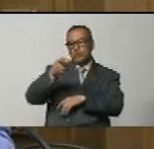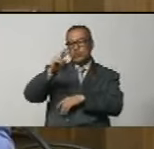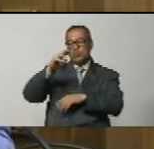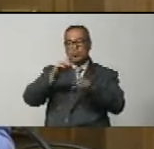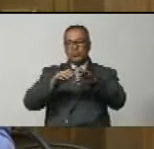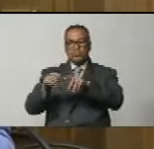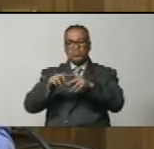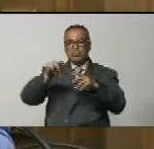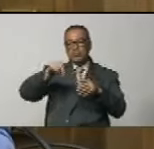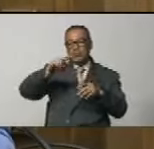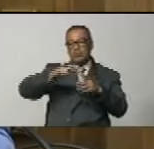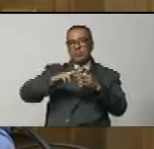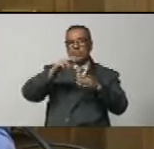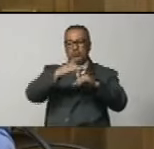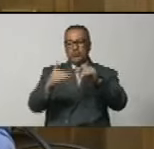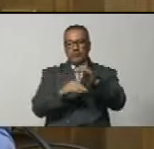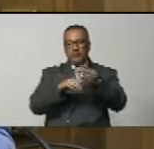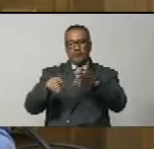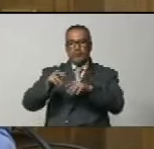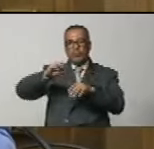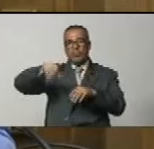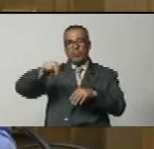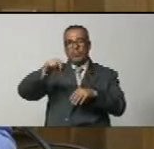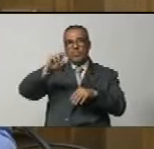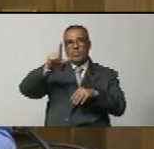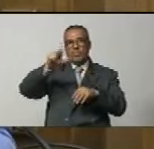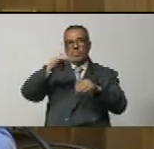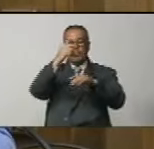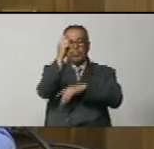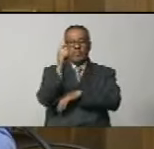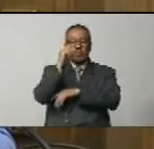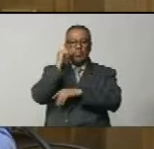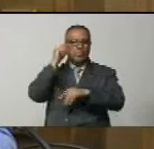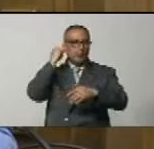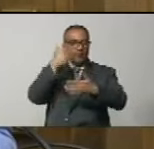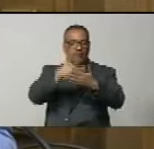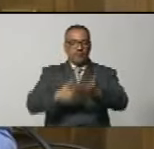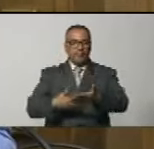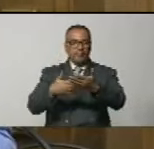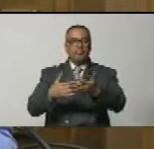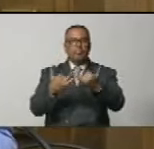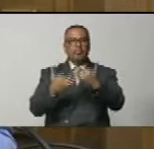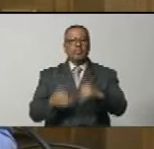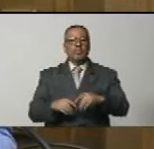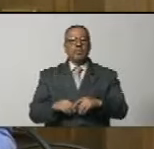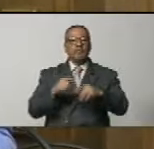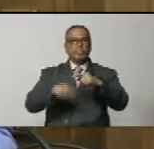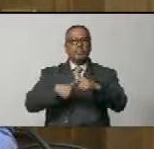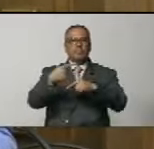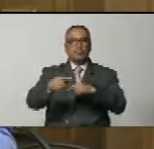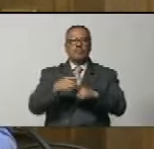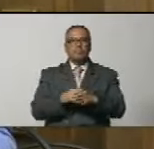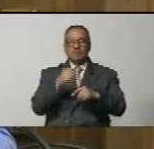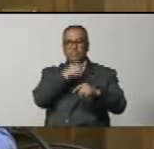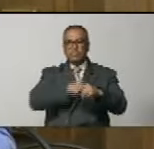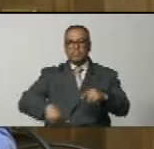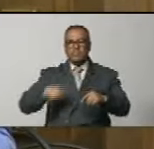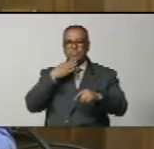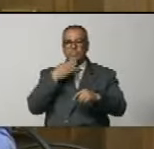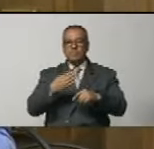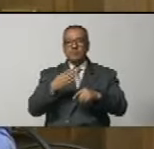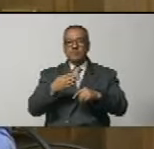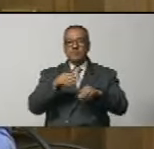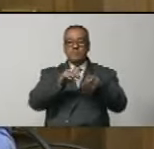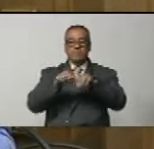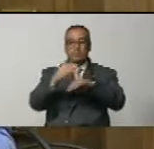secretaria María Alejandra Hernández, el subsecretario José Marmolina y las diputadas y los diputados indicados en lista anexa. Acto seguido, el presidente solicitó